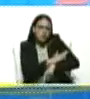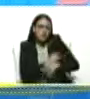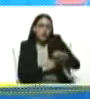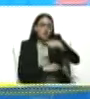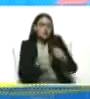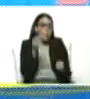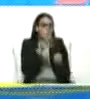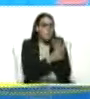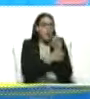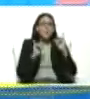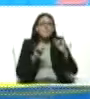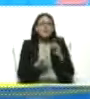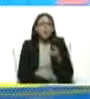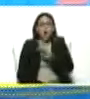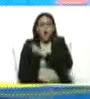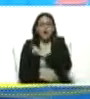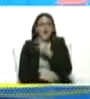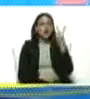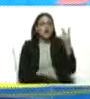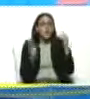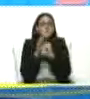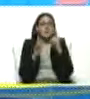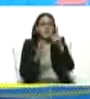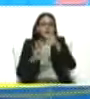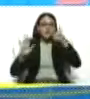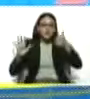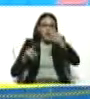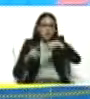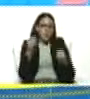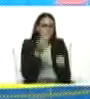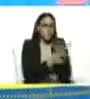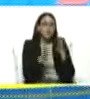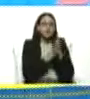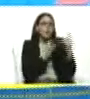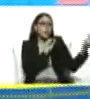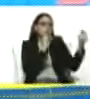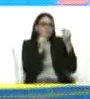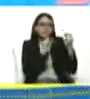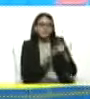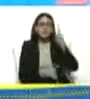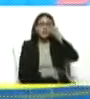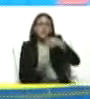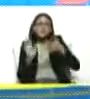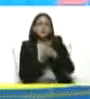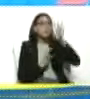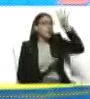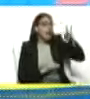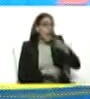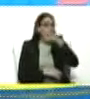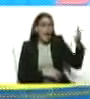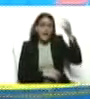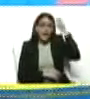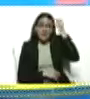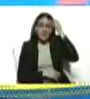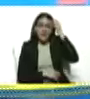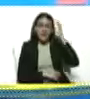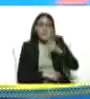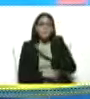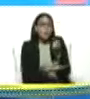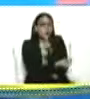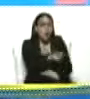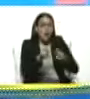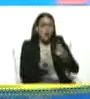enero de 2016. La agenda económica bolivariana que llamé y